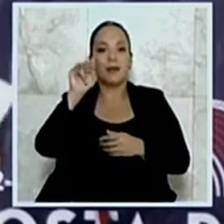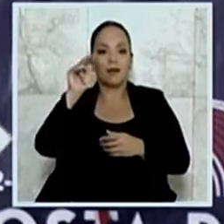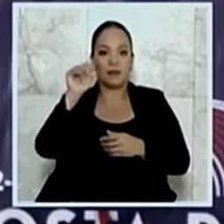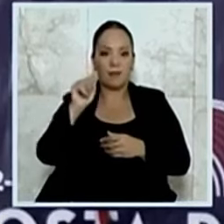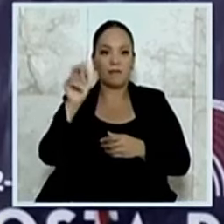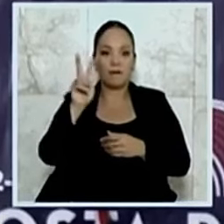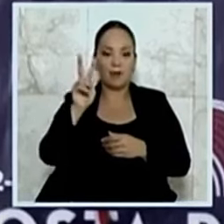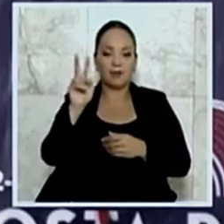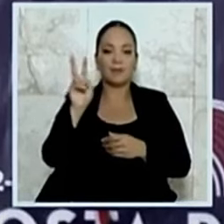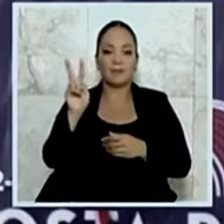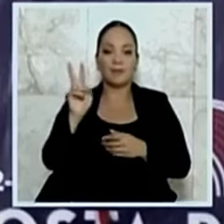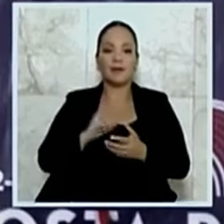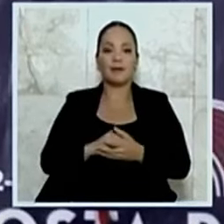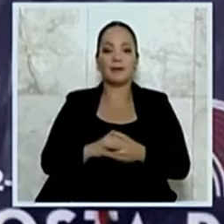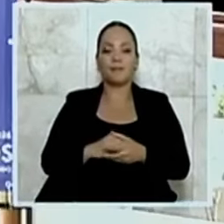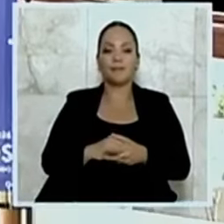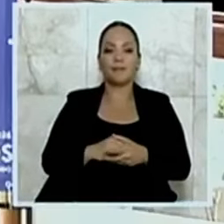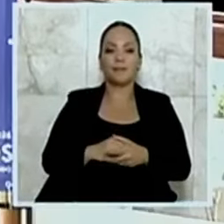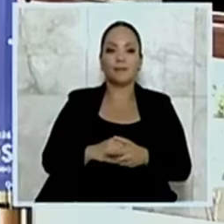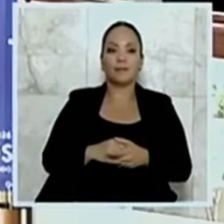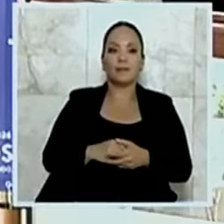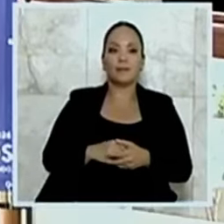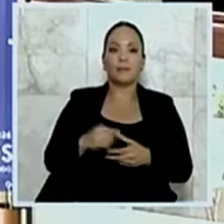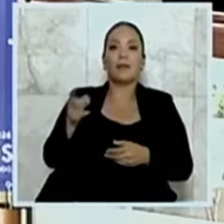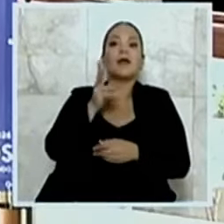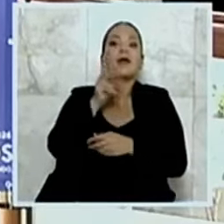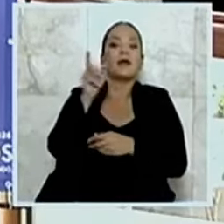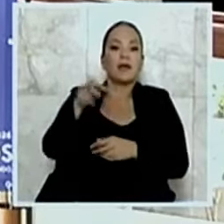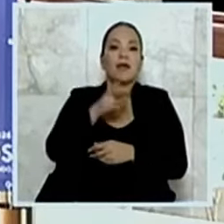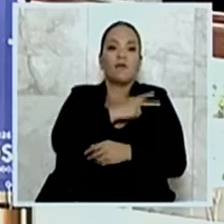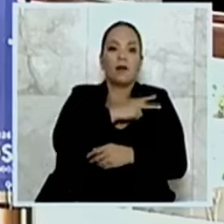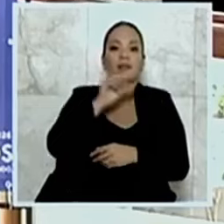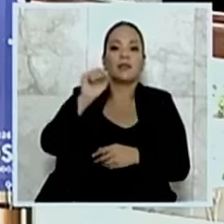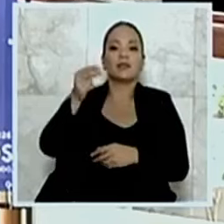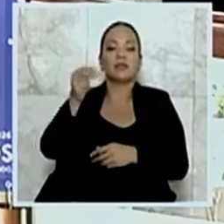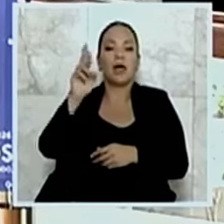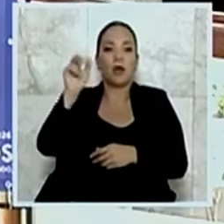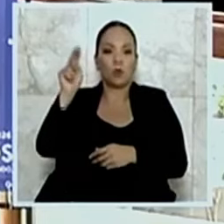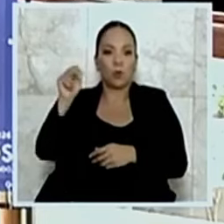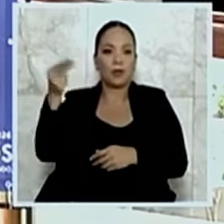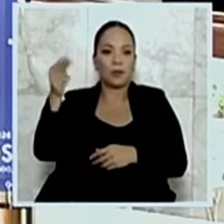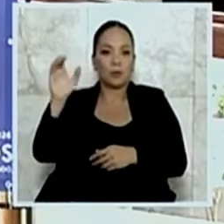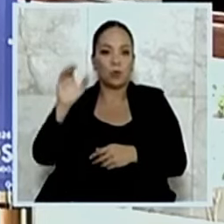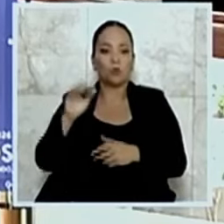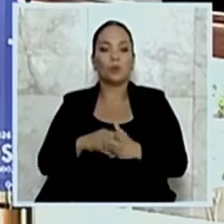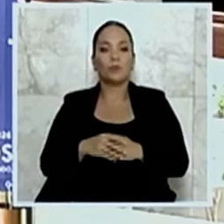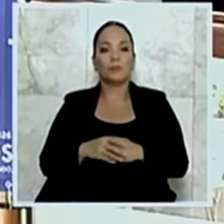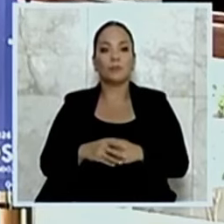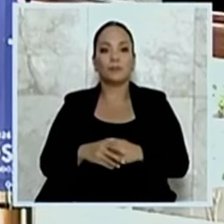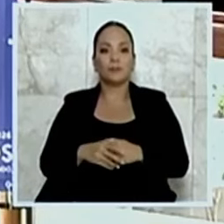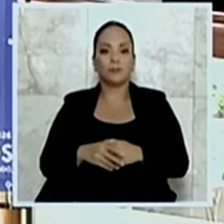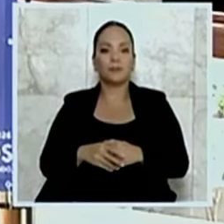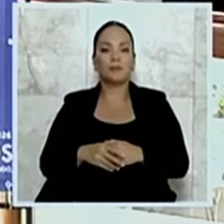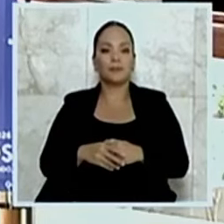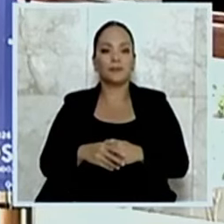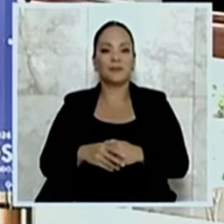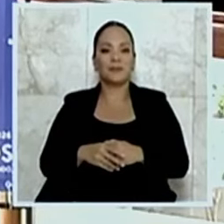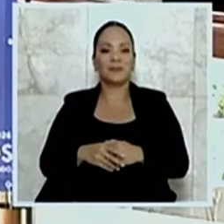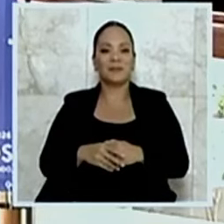mayo, ahora suscrita por la jefa de la oficina de prensa, la señora Tatiana Vargas